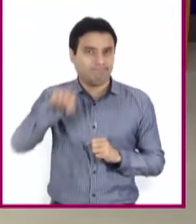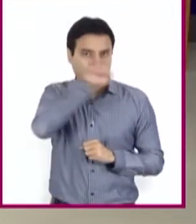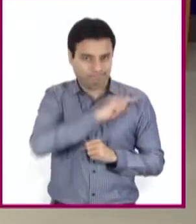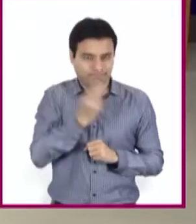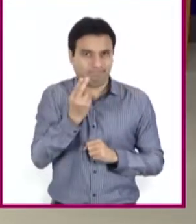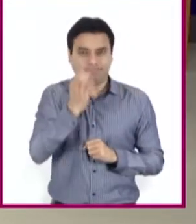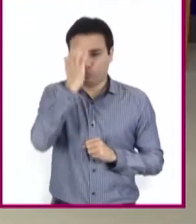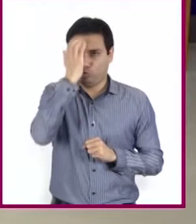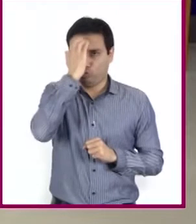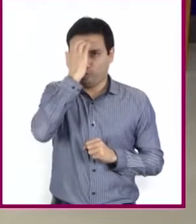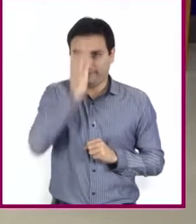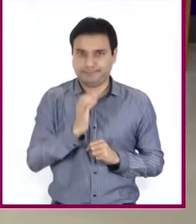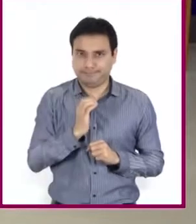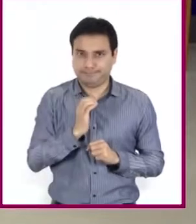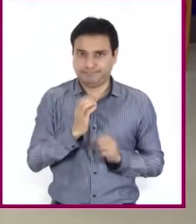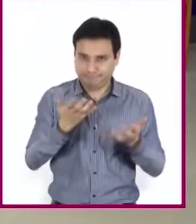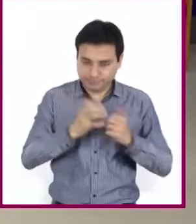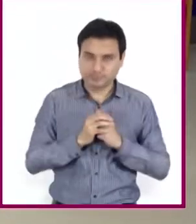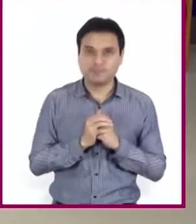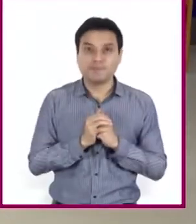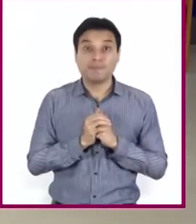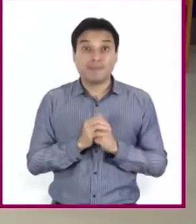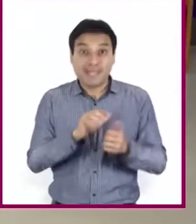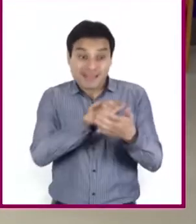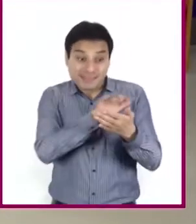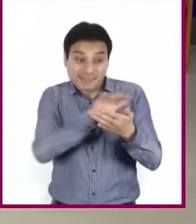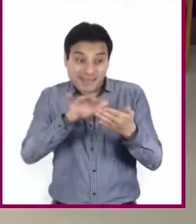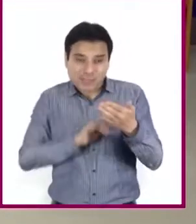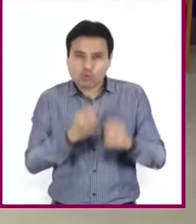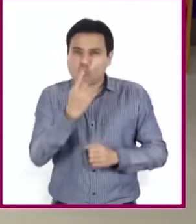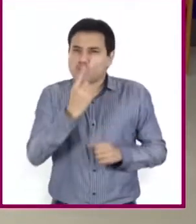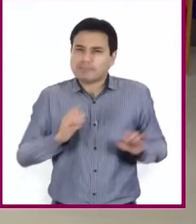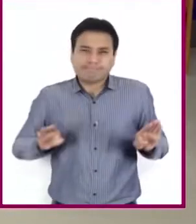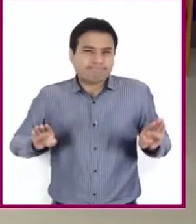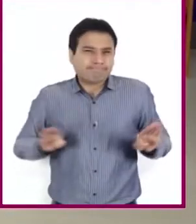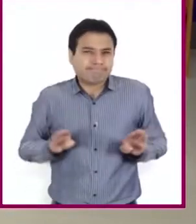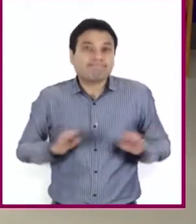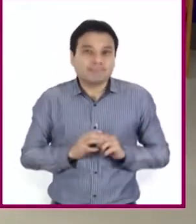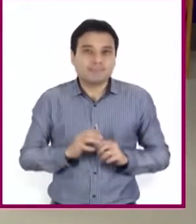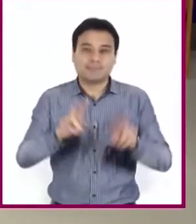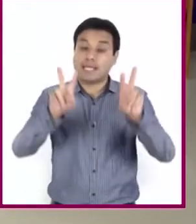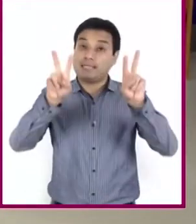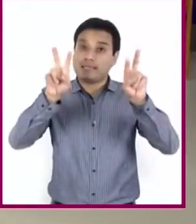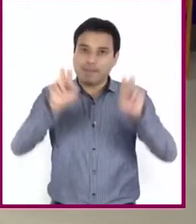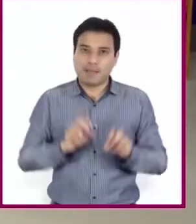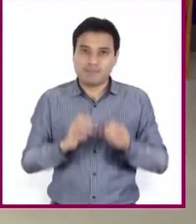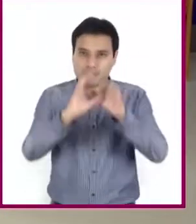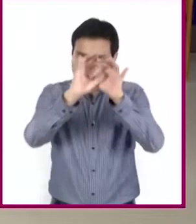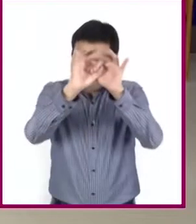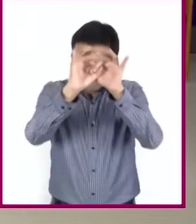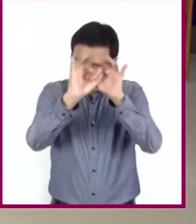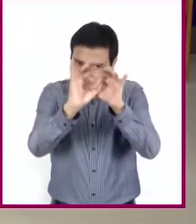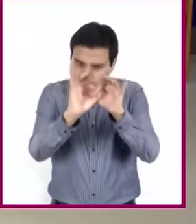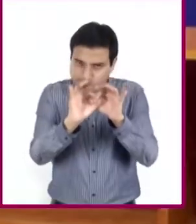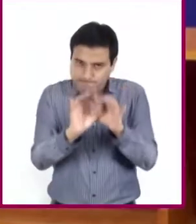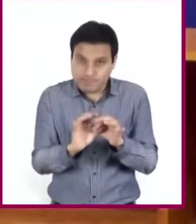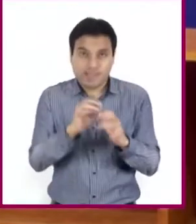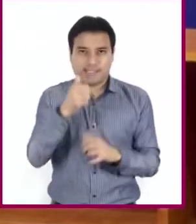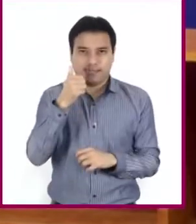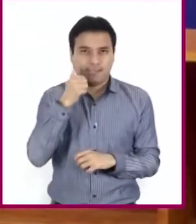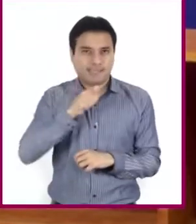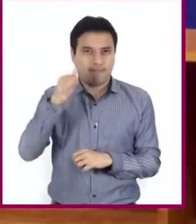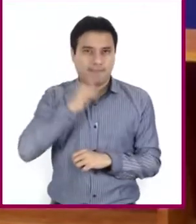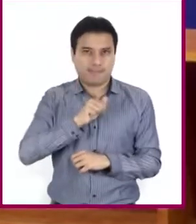que una característica fundamental del texto es la progresión temática, es decir, que de forma gradual y organizada se